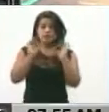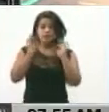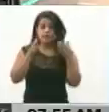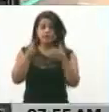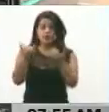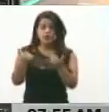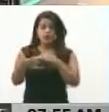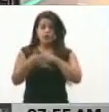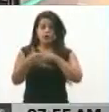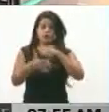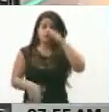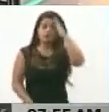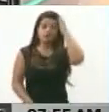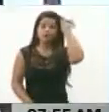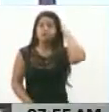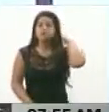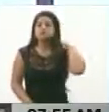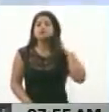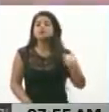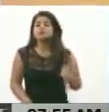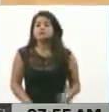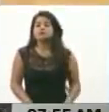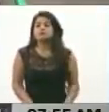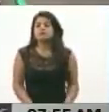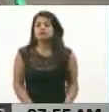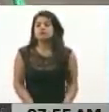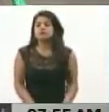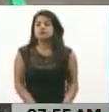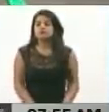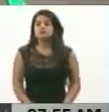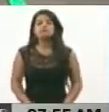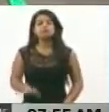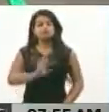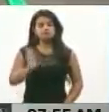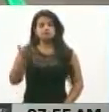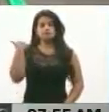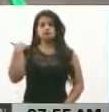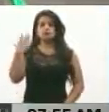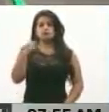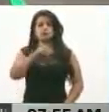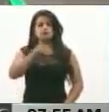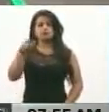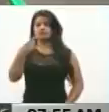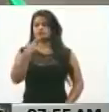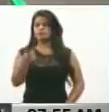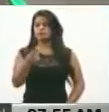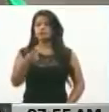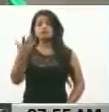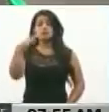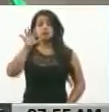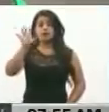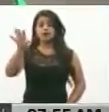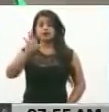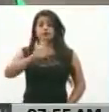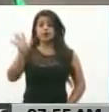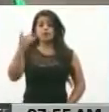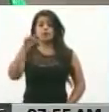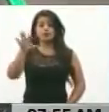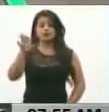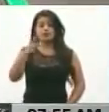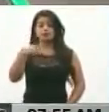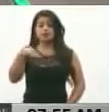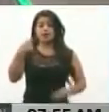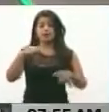en esta ley en contra de la tecnología, de la ciencia, de la soberanía. Bueno, ya lo han dicho muchos analistas, así como al país le quieren cortar